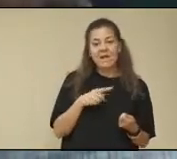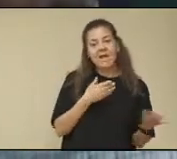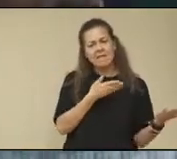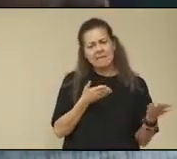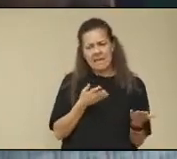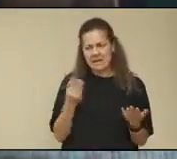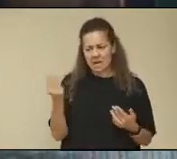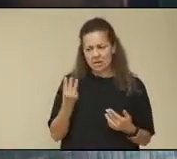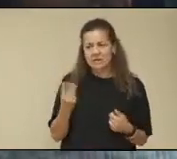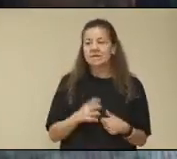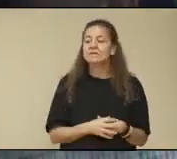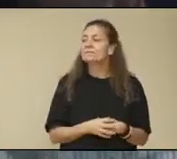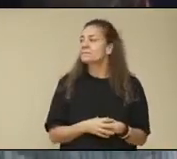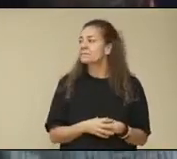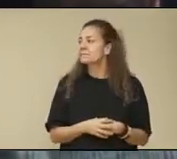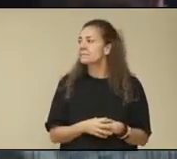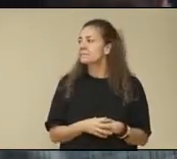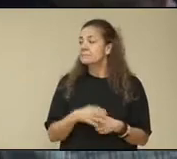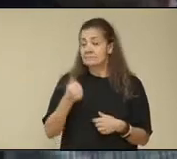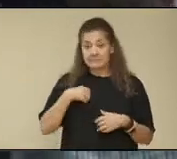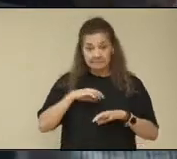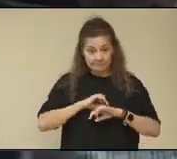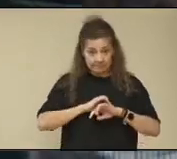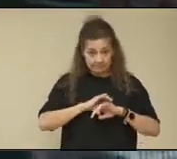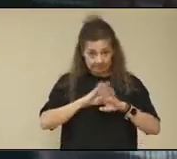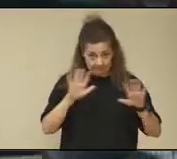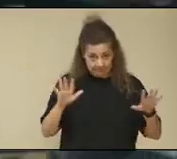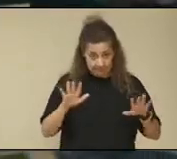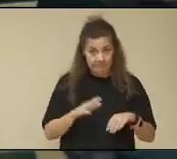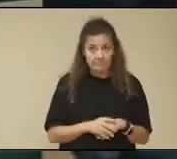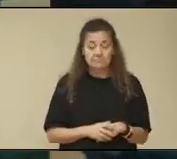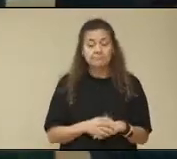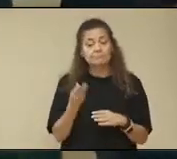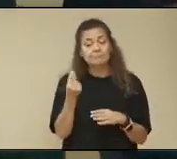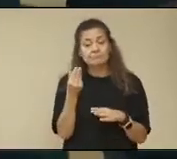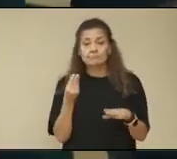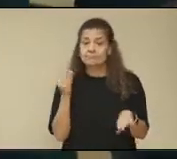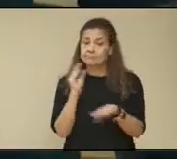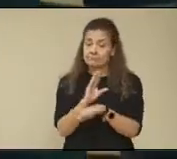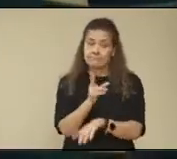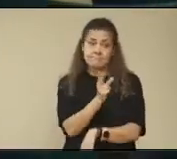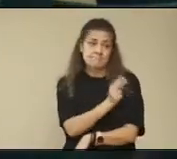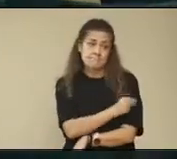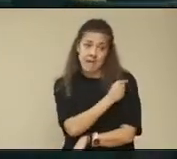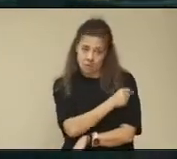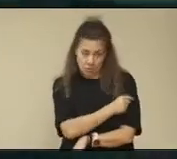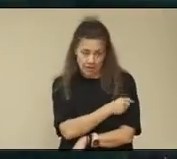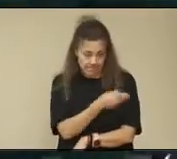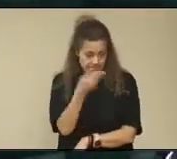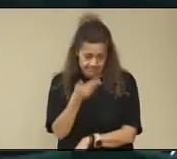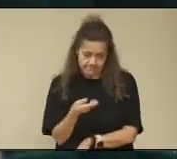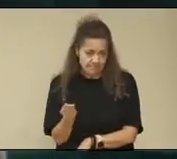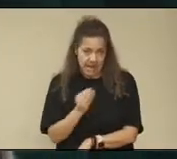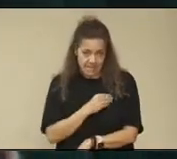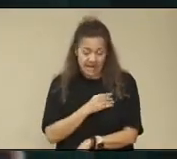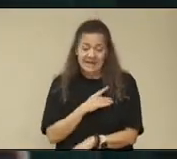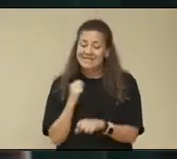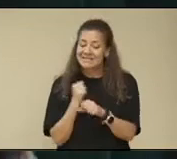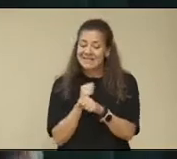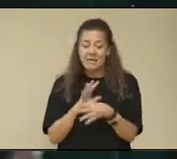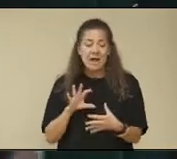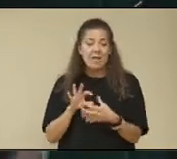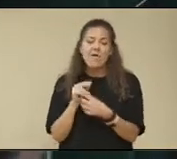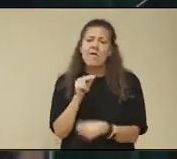invitados. Ha quedado claro que invertir en vacunas vale la pena, que trabajar en vacunas